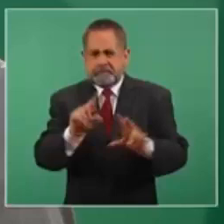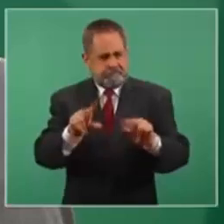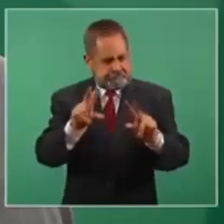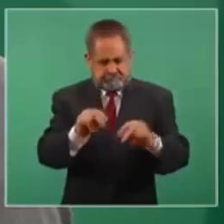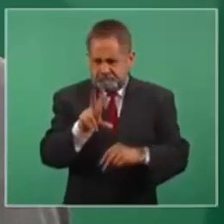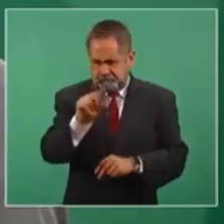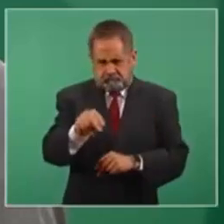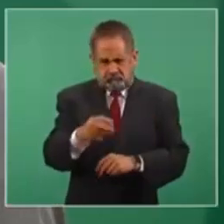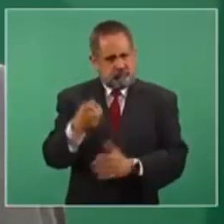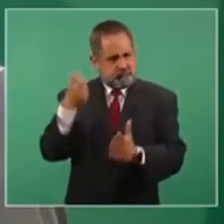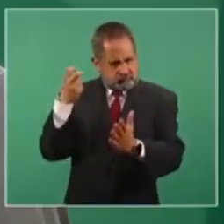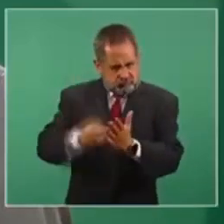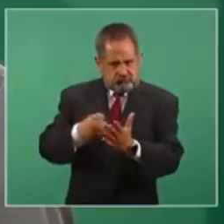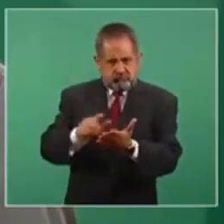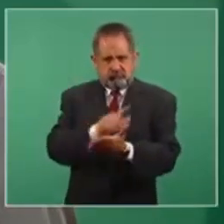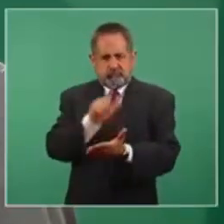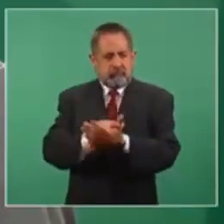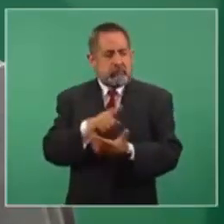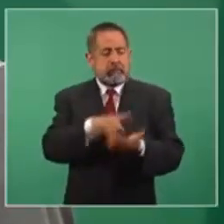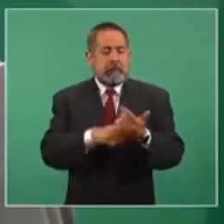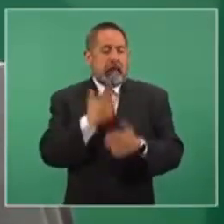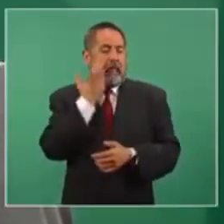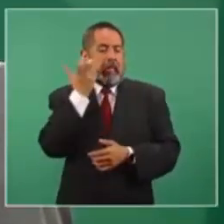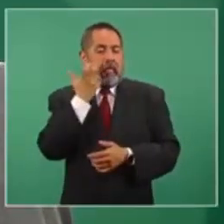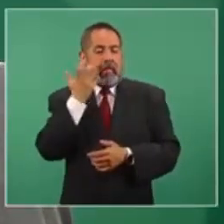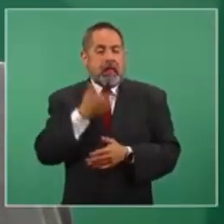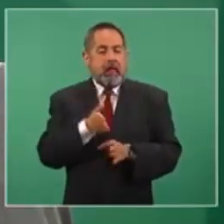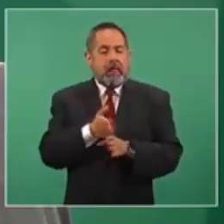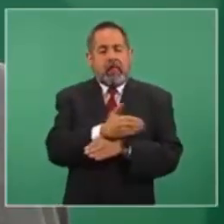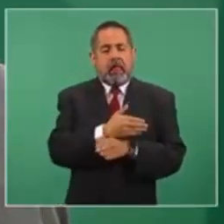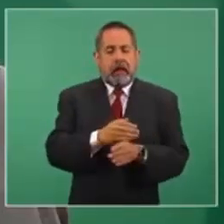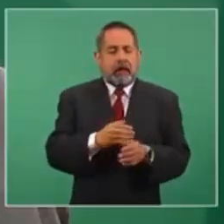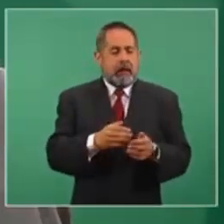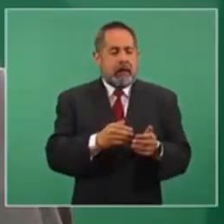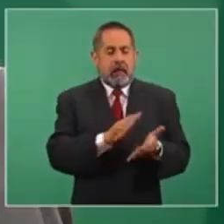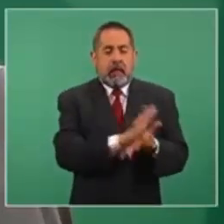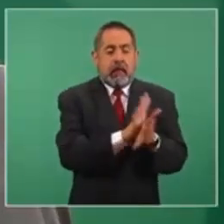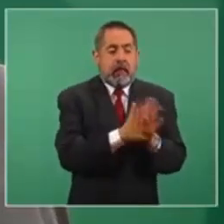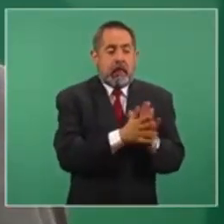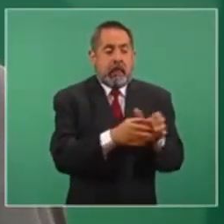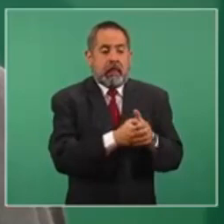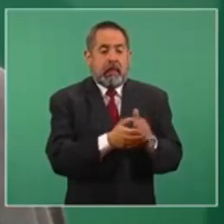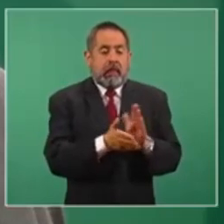no con un Estado de chueco o de cohecho,